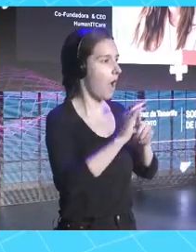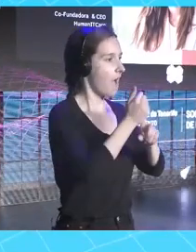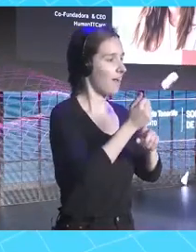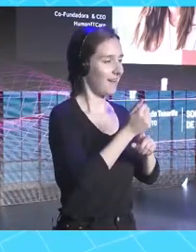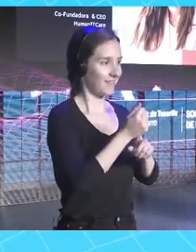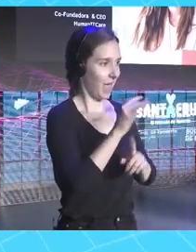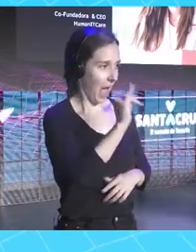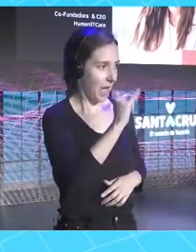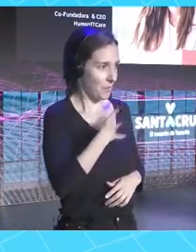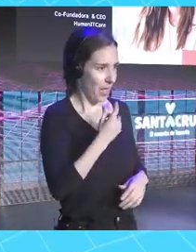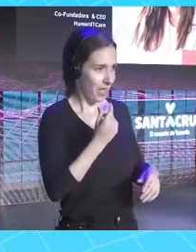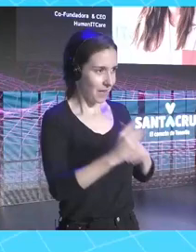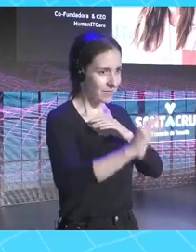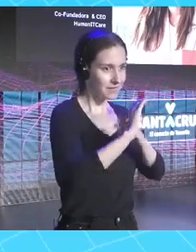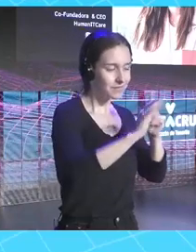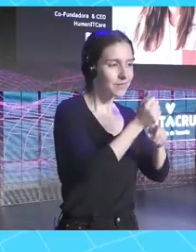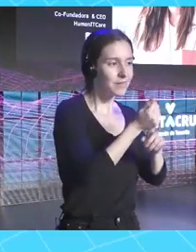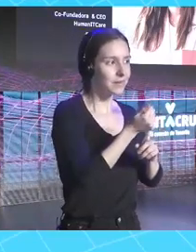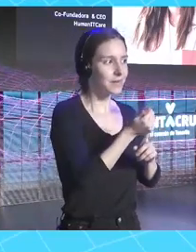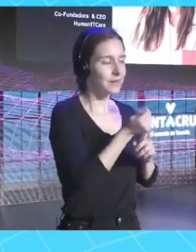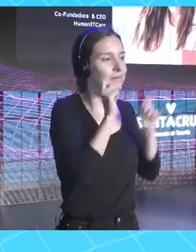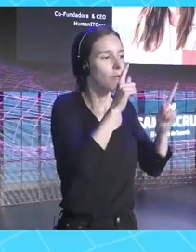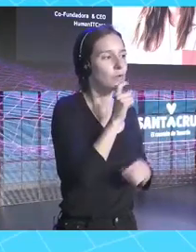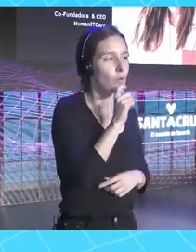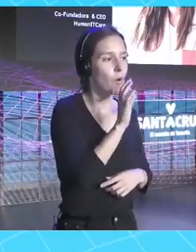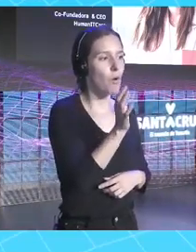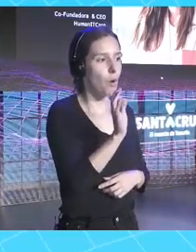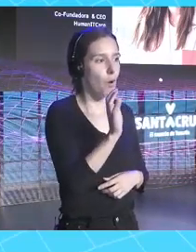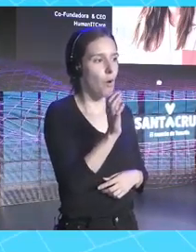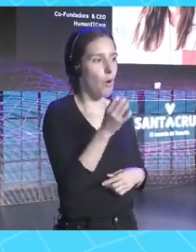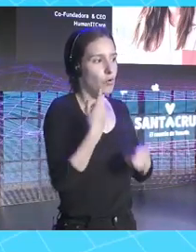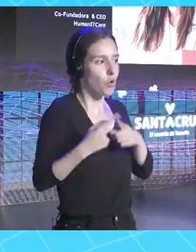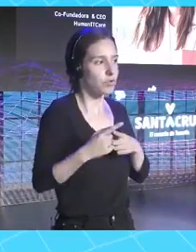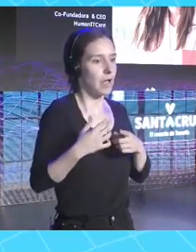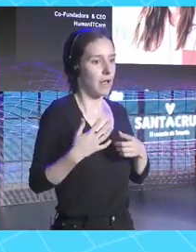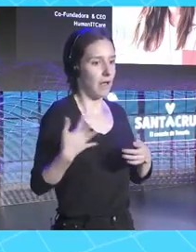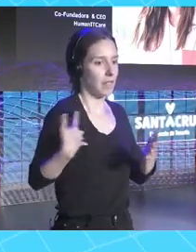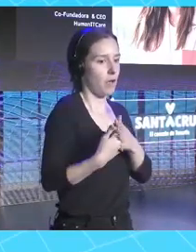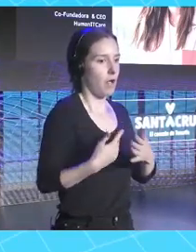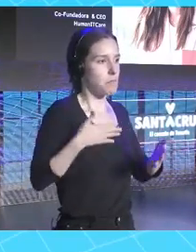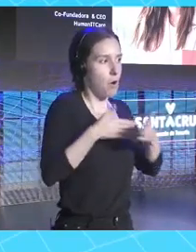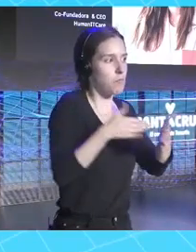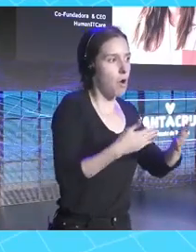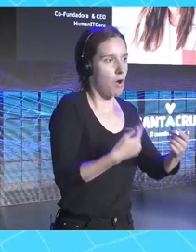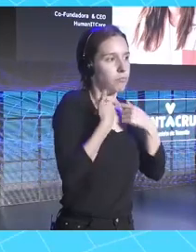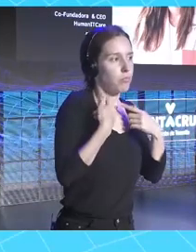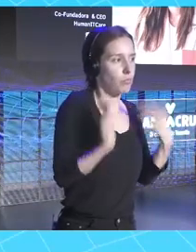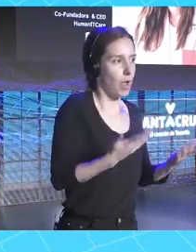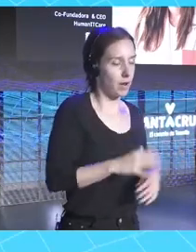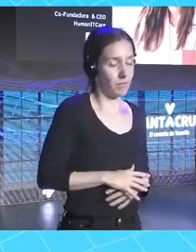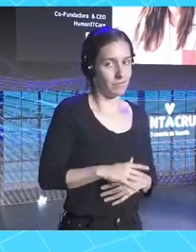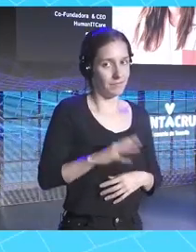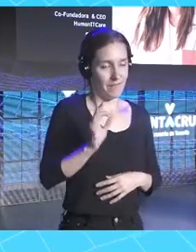Y cuántos no están bien Te has llevado a lo mejor por el camino o no te has llevado no no nos hemos llevado muchos no es yo me acuerdo